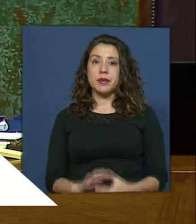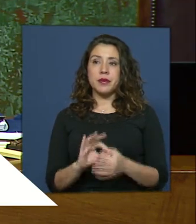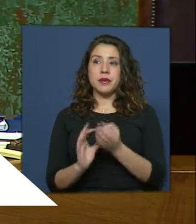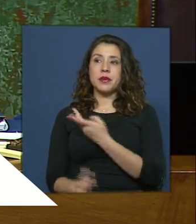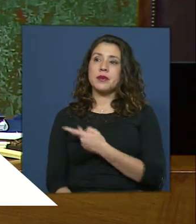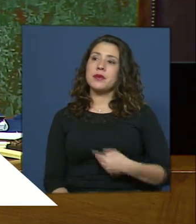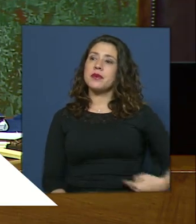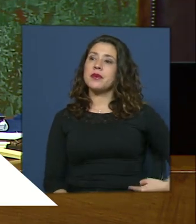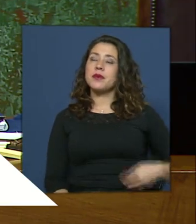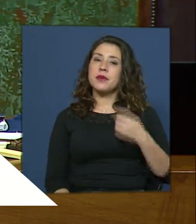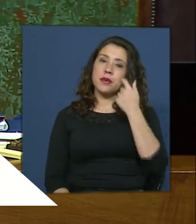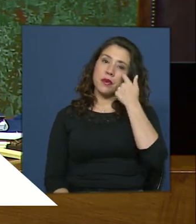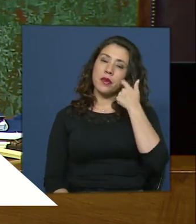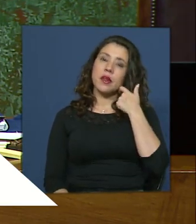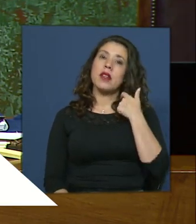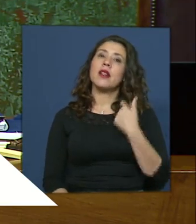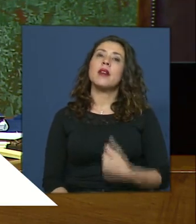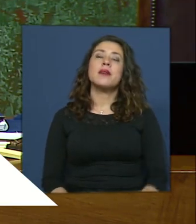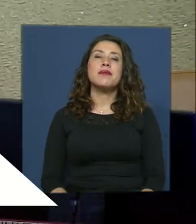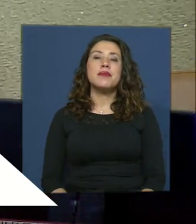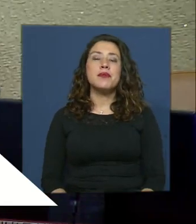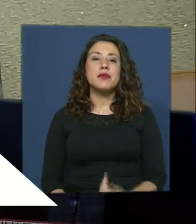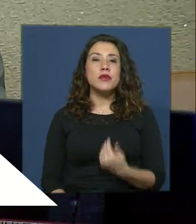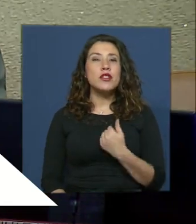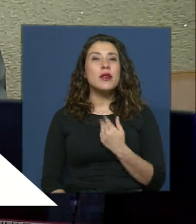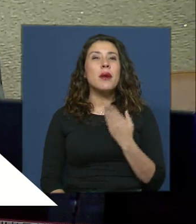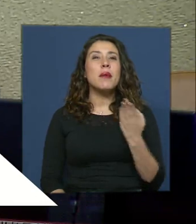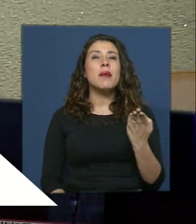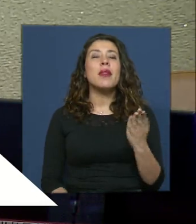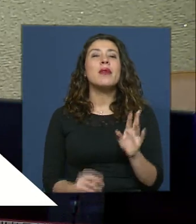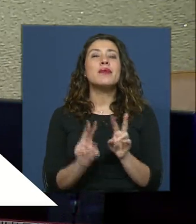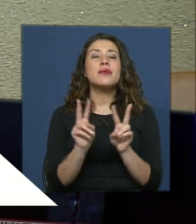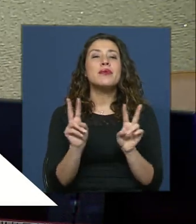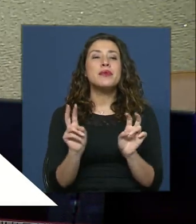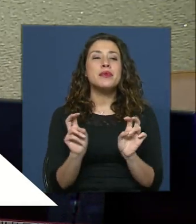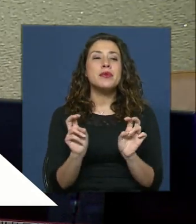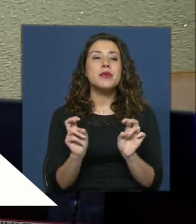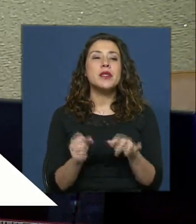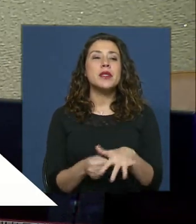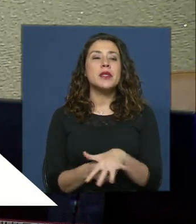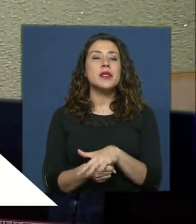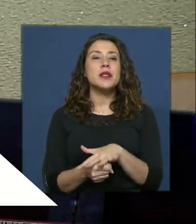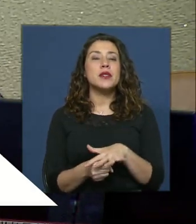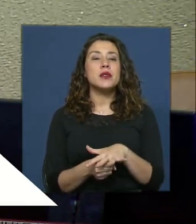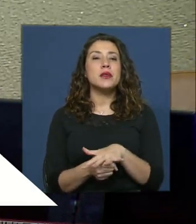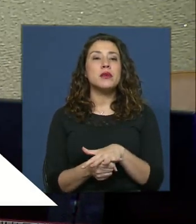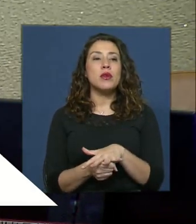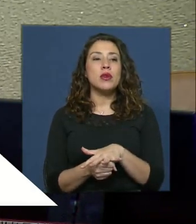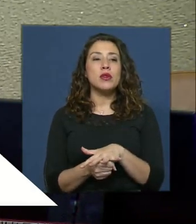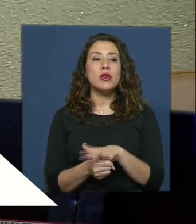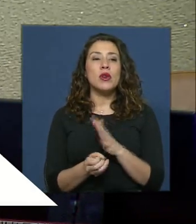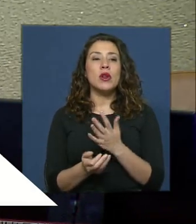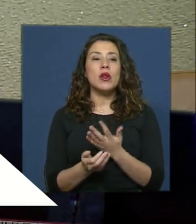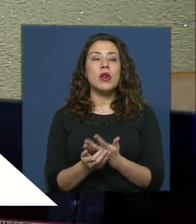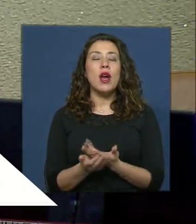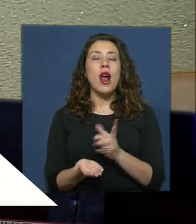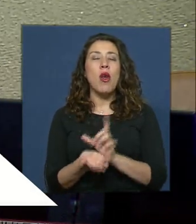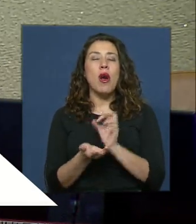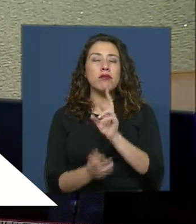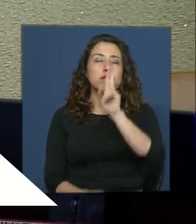Gracias, presidente. Mi solicitud tiene que ver con la situación que se ha generado en la zona